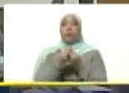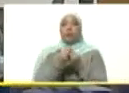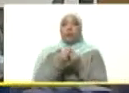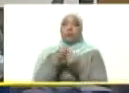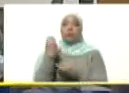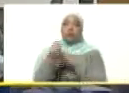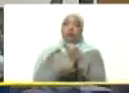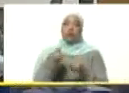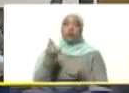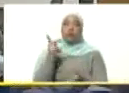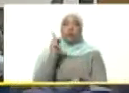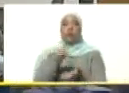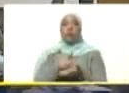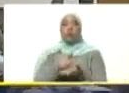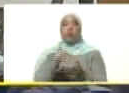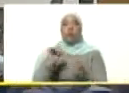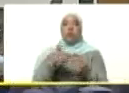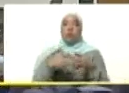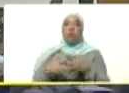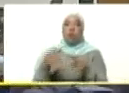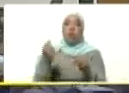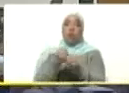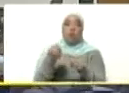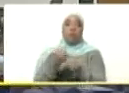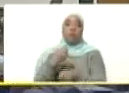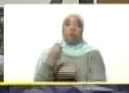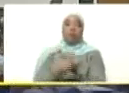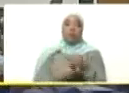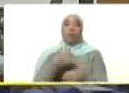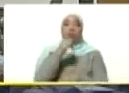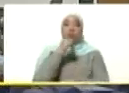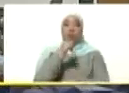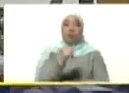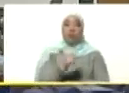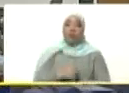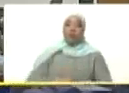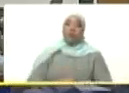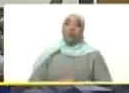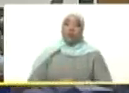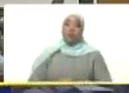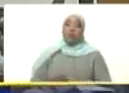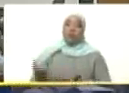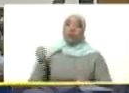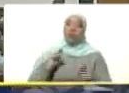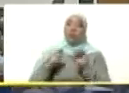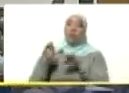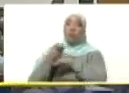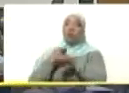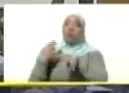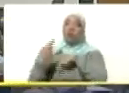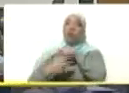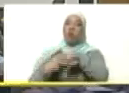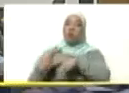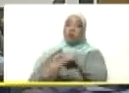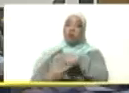imperialism is at work, el imperialismo trabaja against the progressive government, contra los gobiernos progresistas